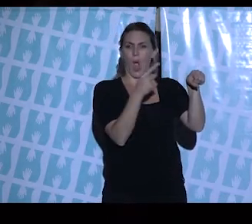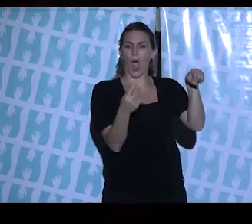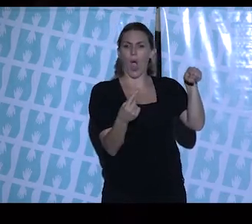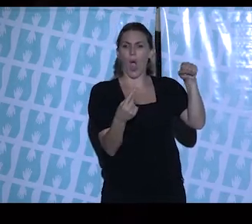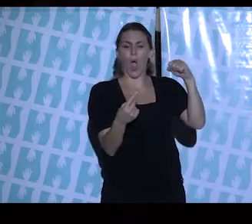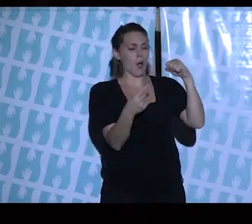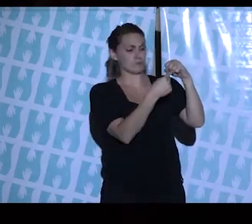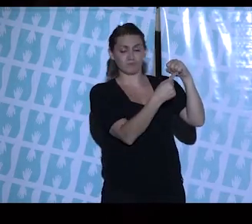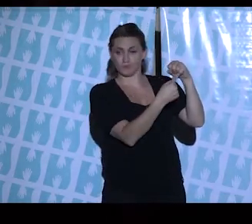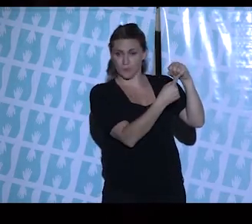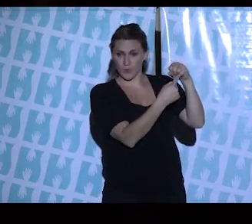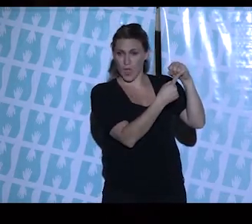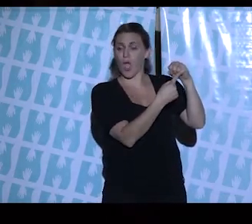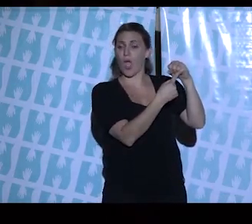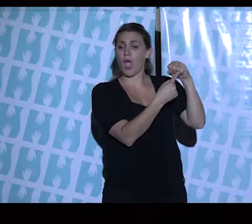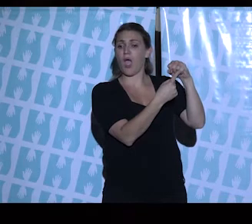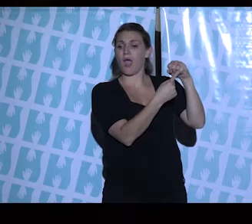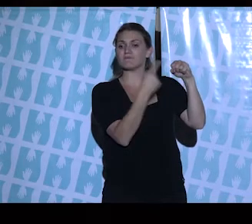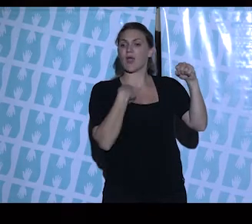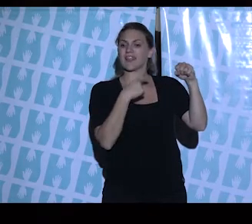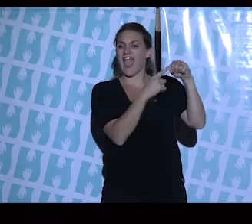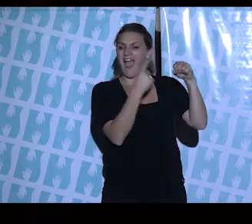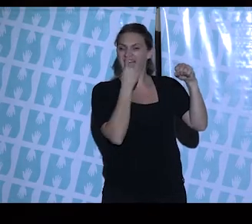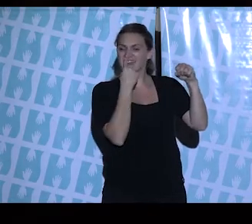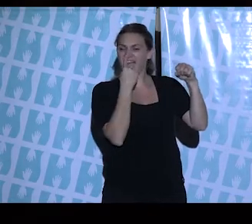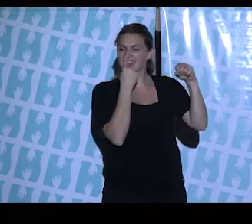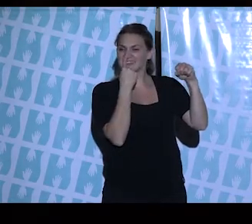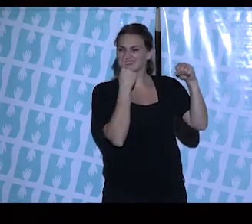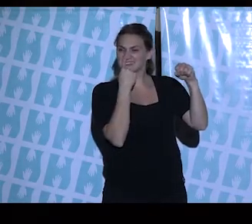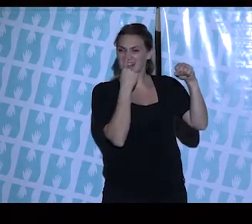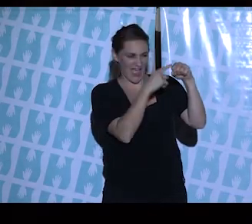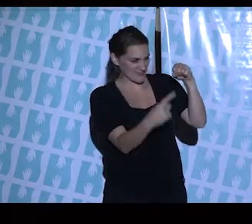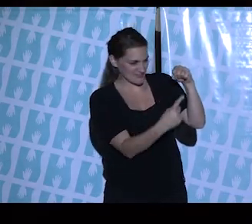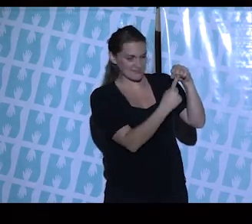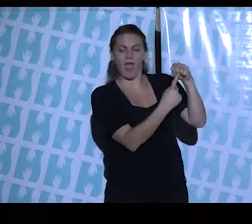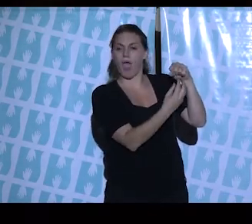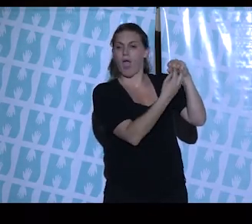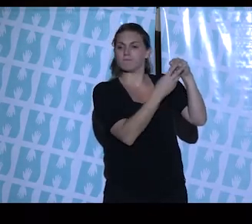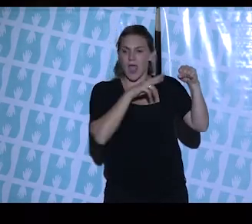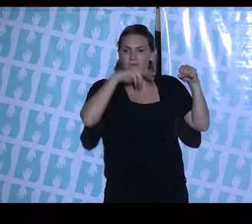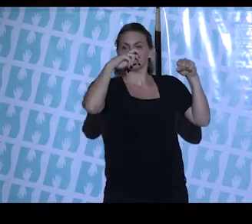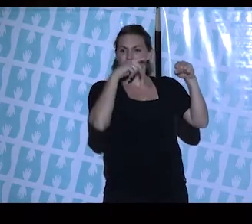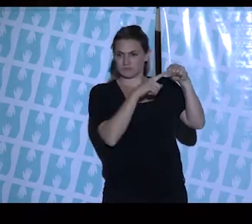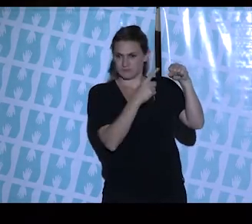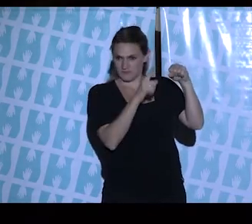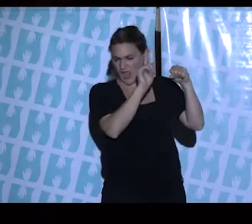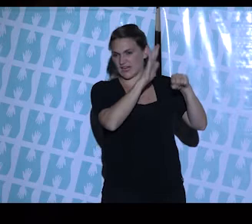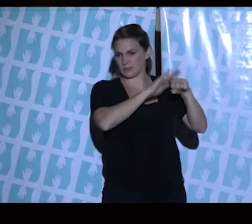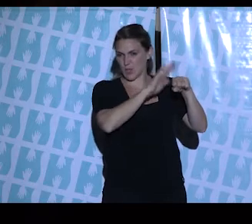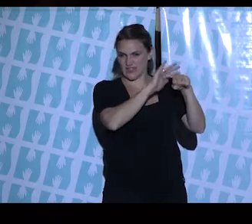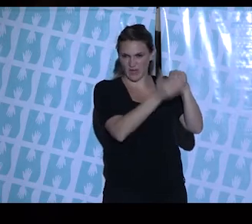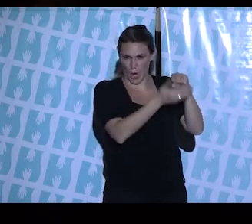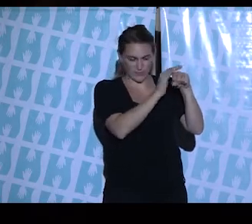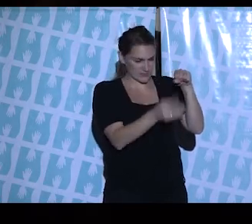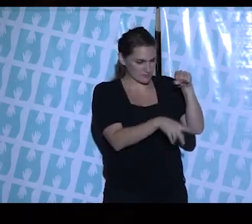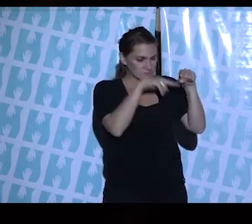olfatorio, porque acá está la nariz del individuo, acá está el bulbo olfatorio, que en algunos casos se veía el inicio